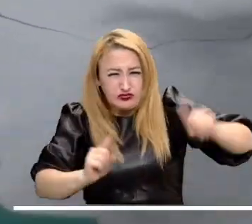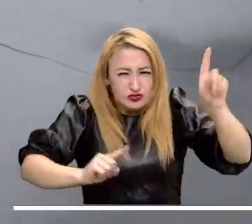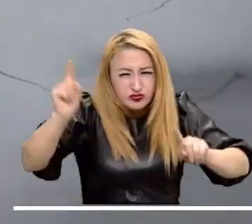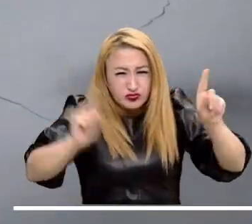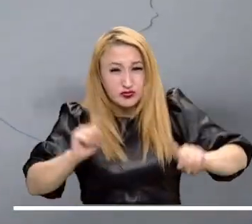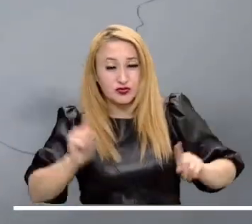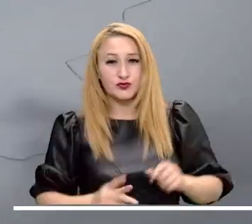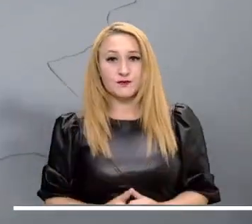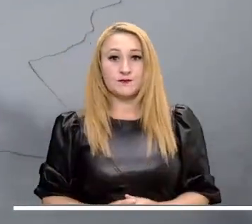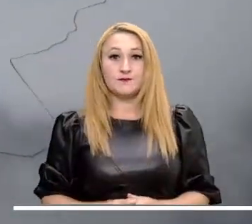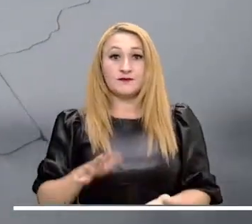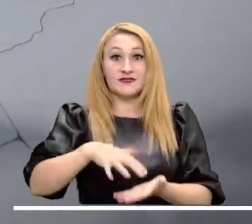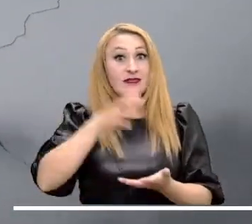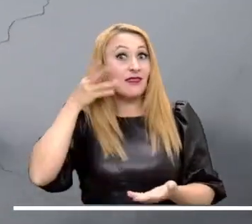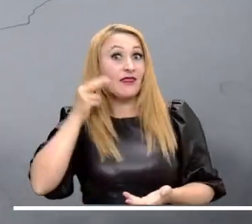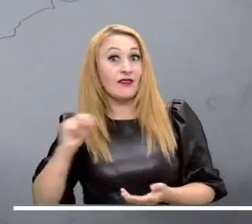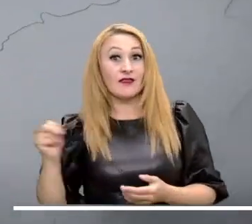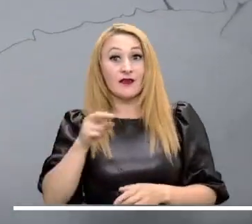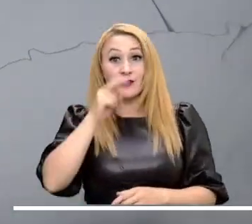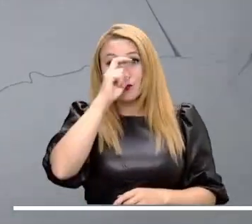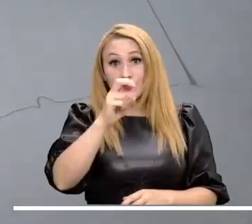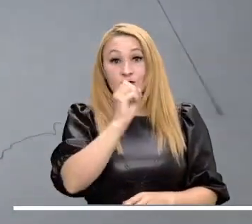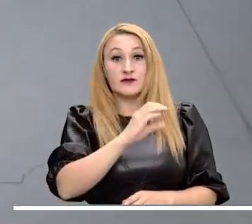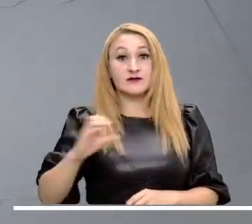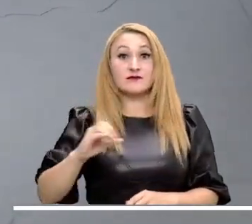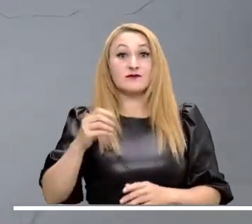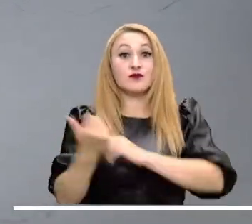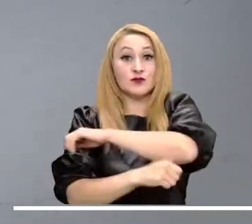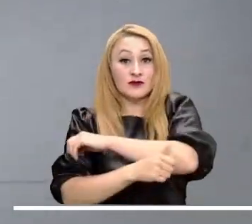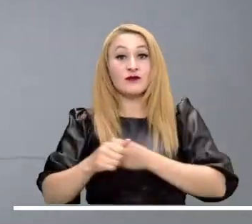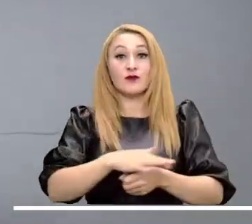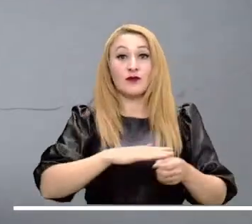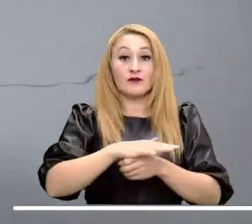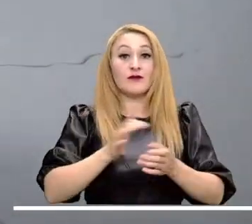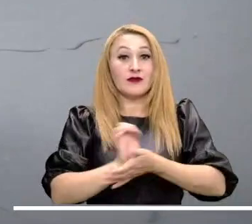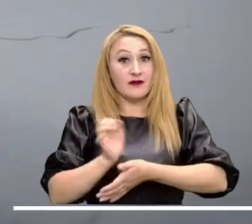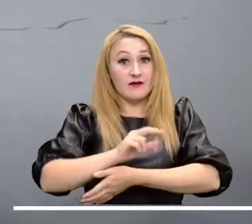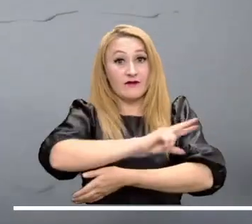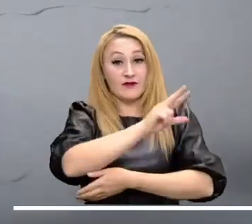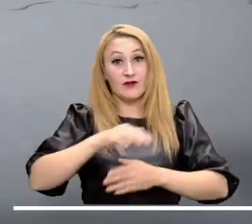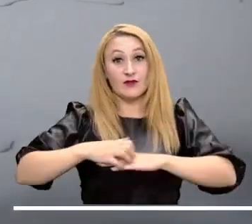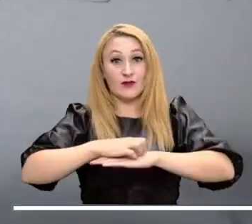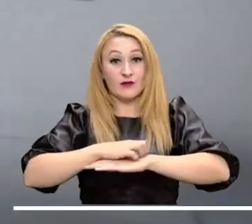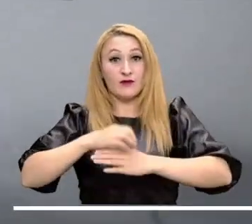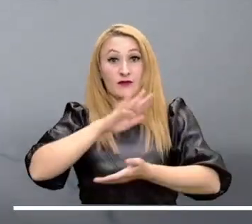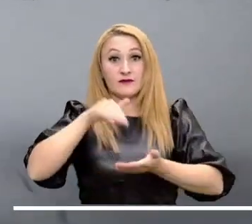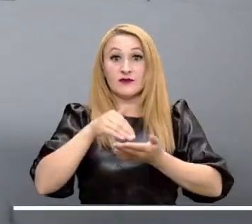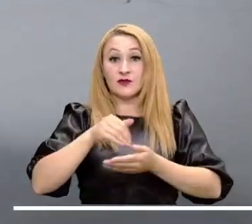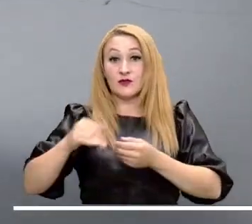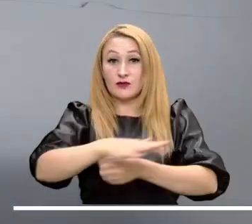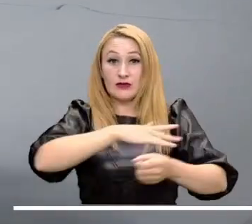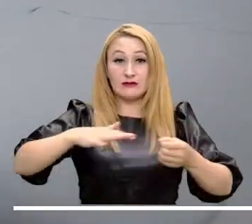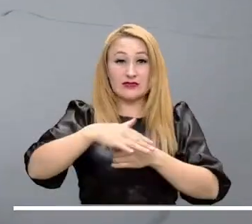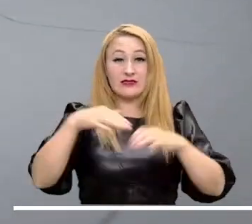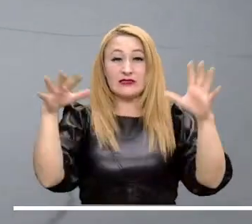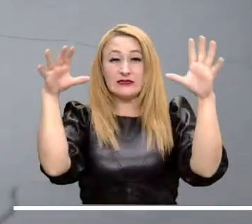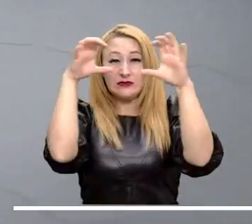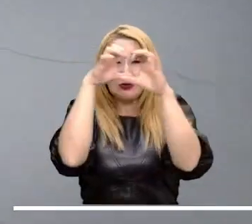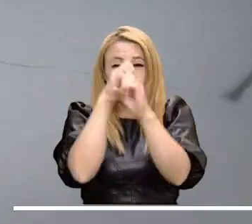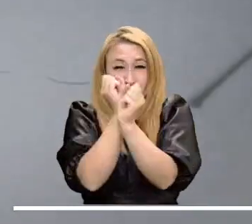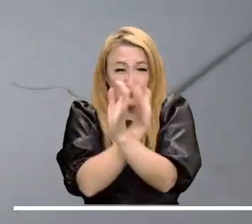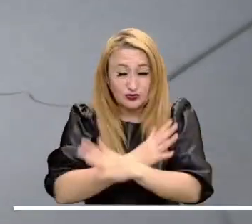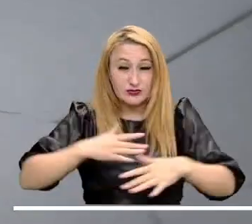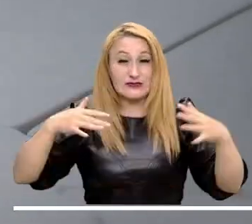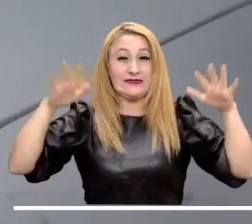presentarse tormentas eléctricas. Los Santanderes, el noroccidente de Boyacá y Cundinamarca, el eje cafetero, Tolima y el centro de